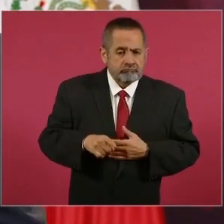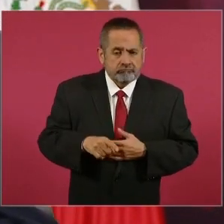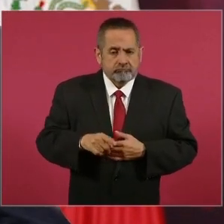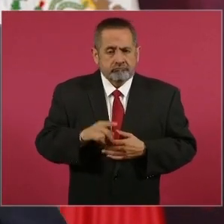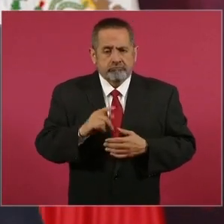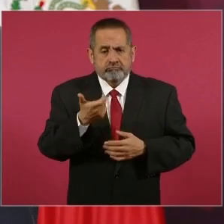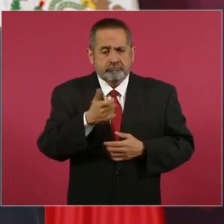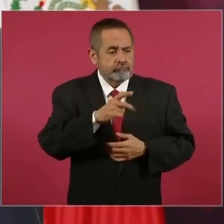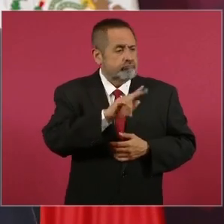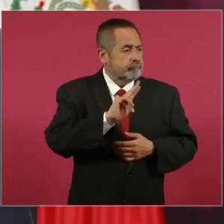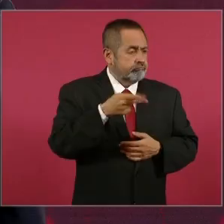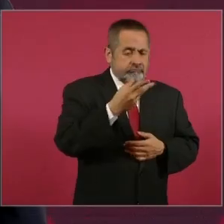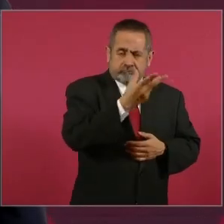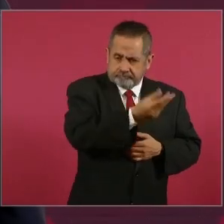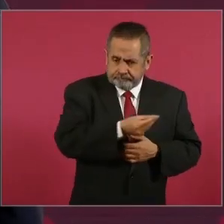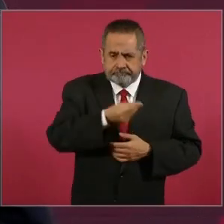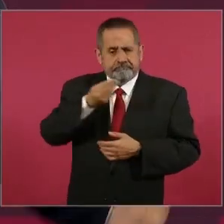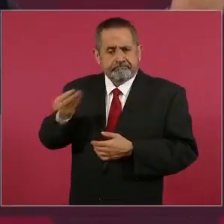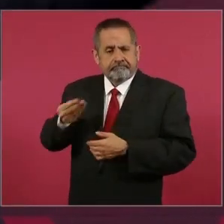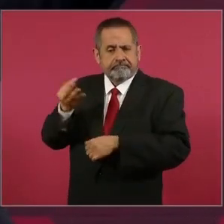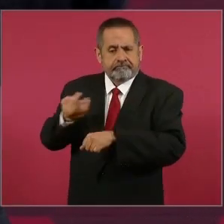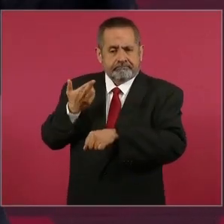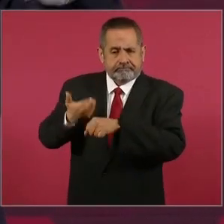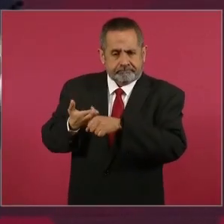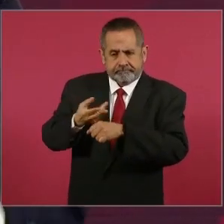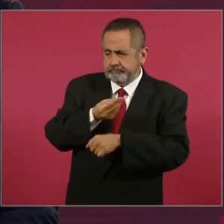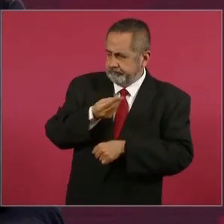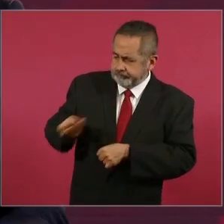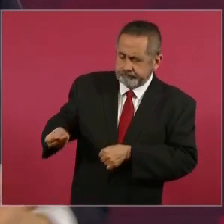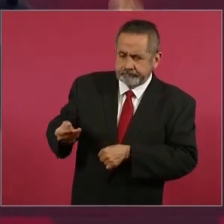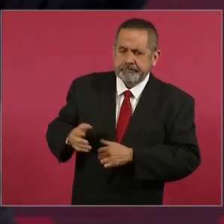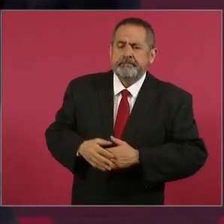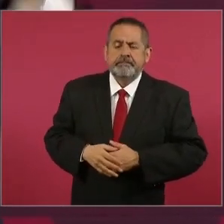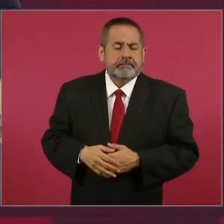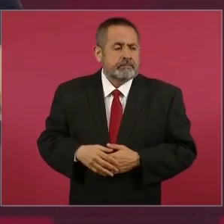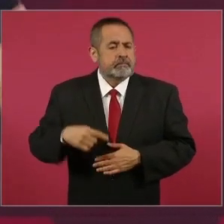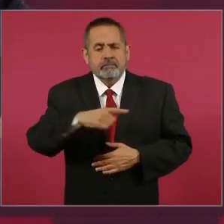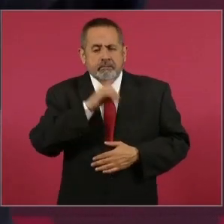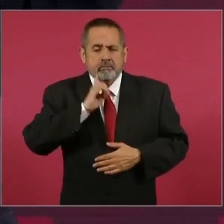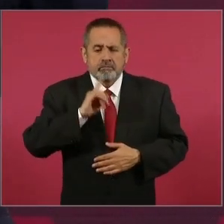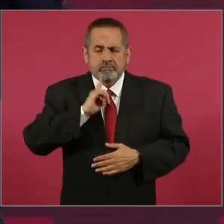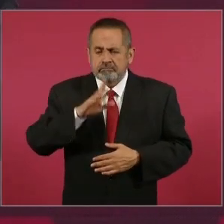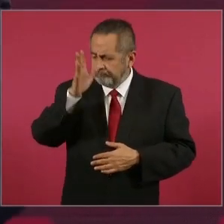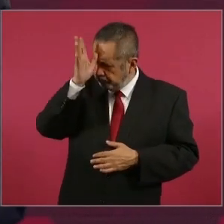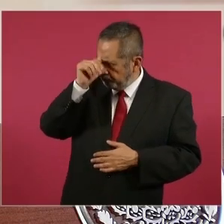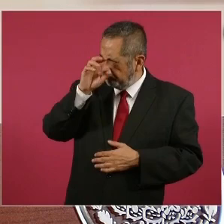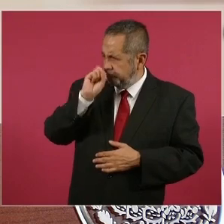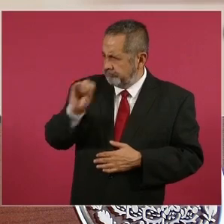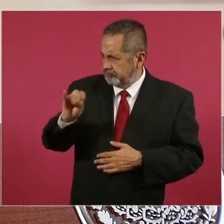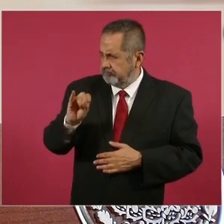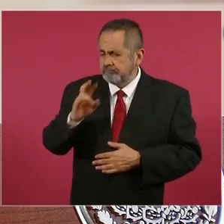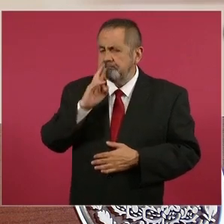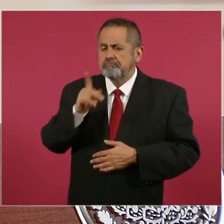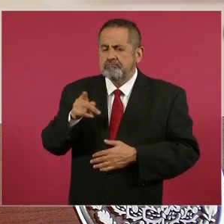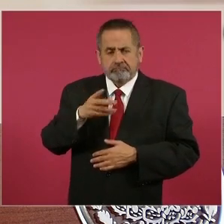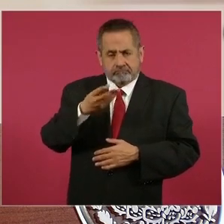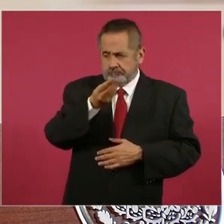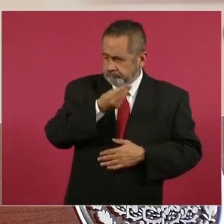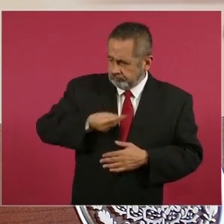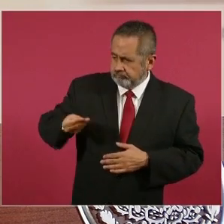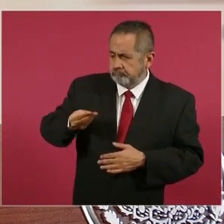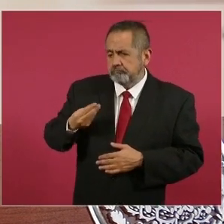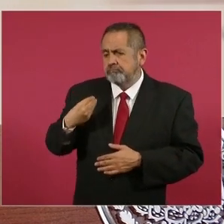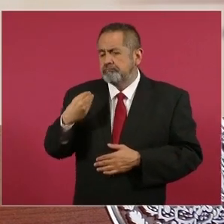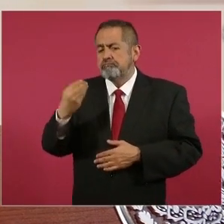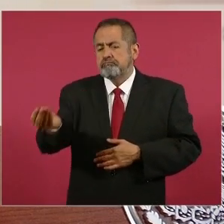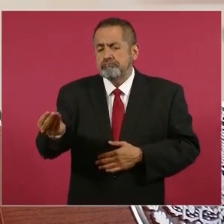se devuelva la tesorería pues ella plantea estoy de acuerdo y que se etiquete